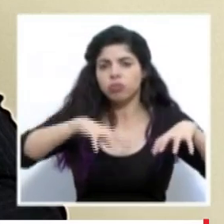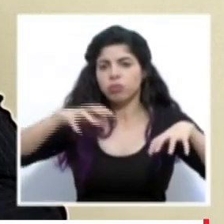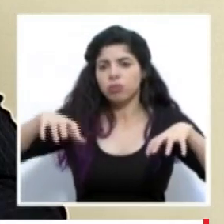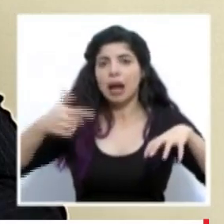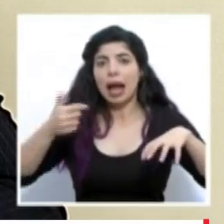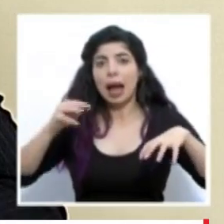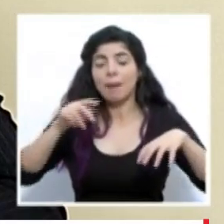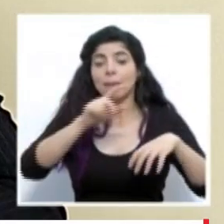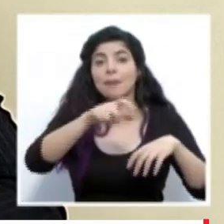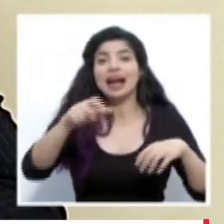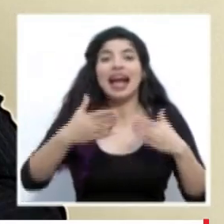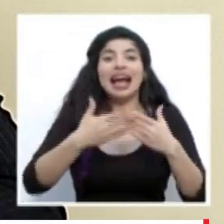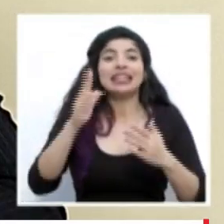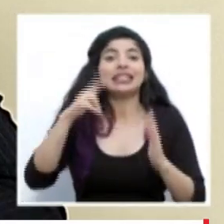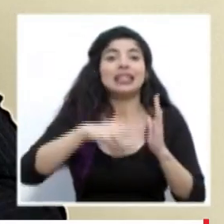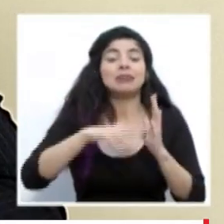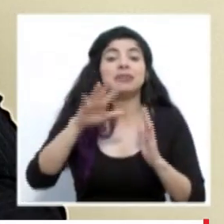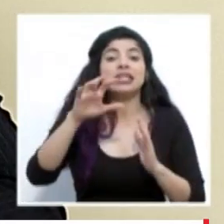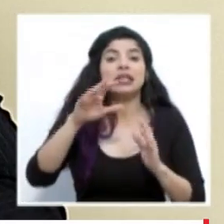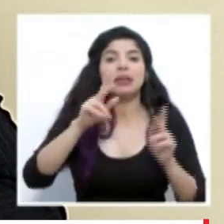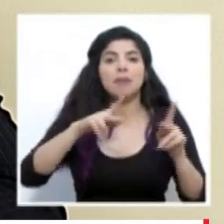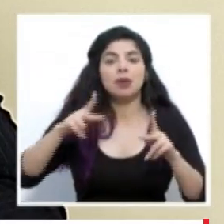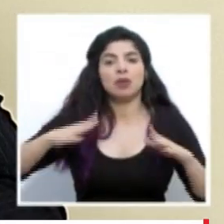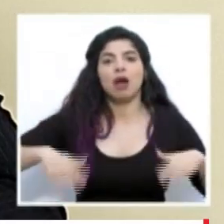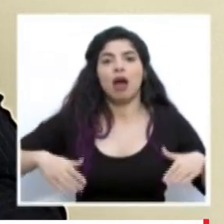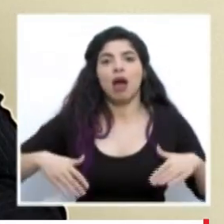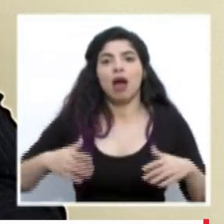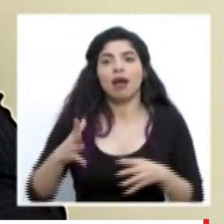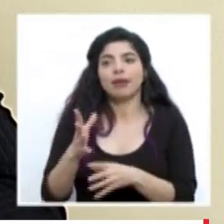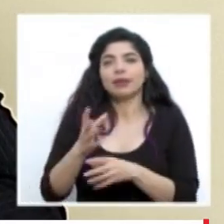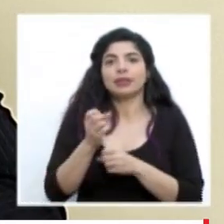en la notificación de cerca de 3.500 órdenes sanitarias.